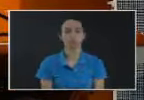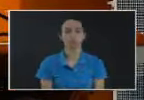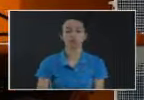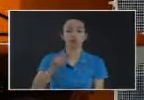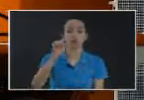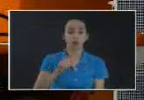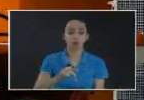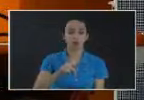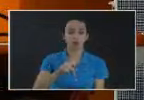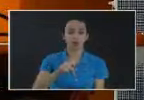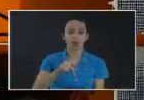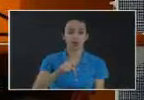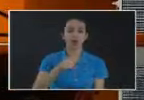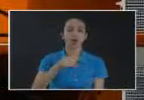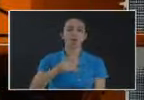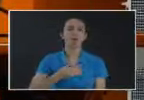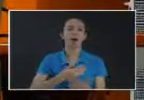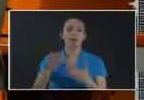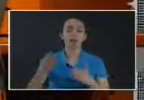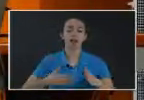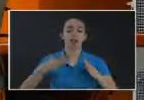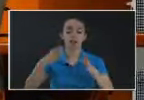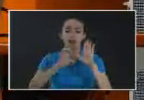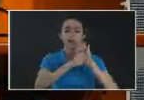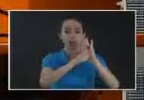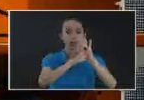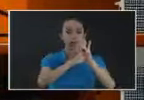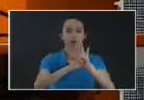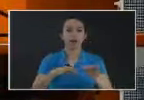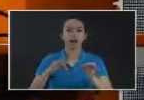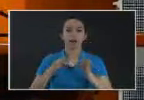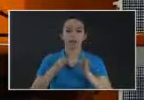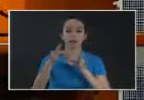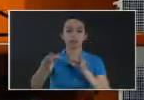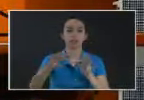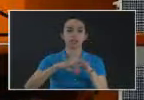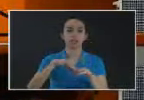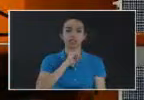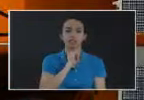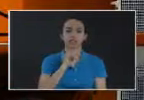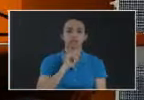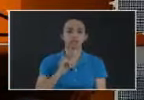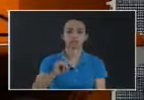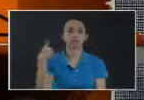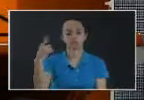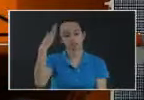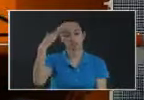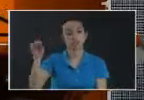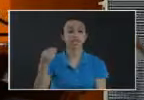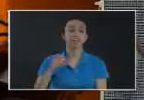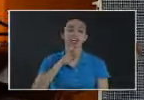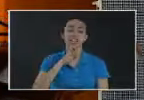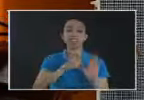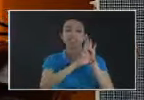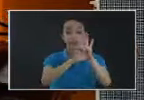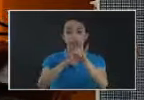Hoy vamos, fíjate bien, hoy vamos a poner como ejemplo al pueblo de Israel. Todos sabemos que es figura de